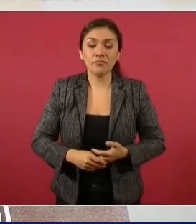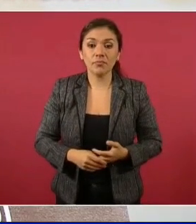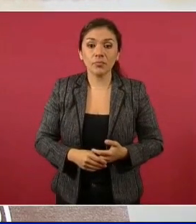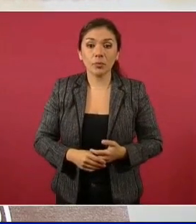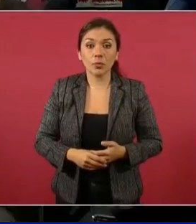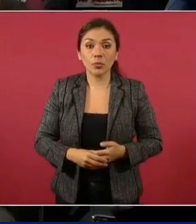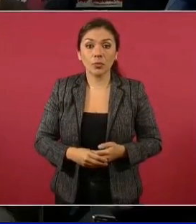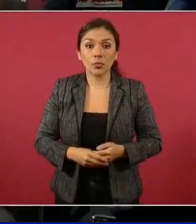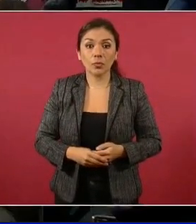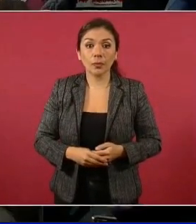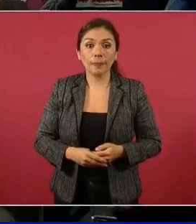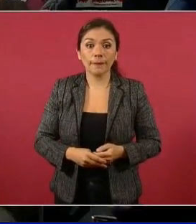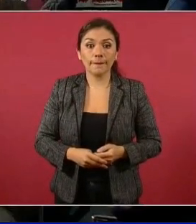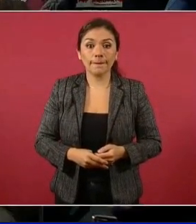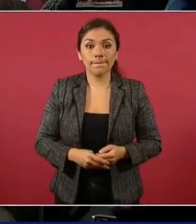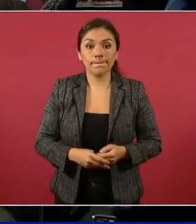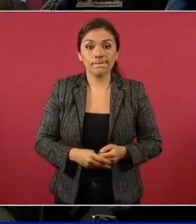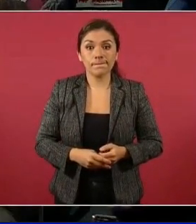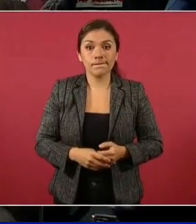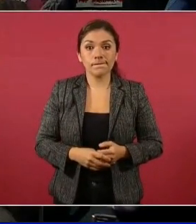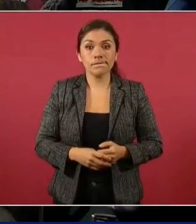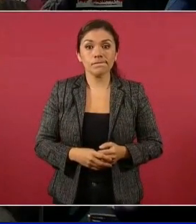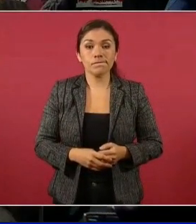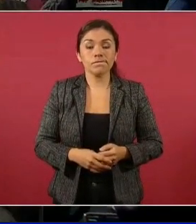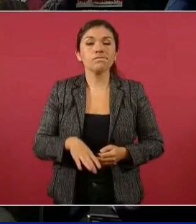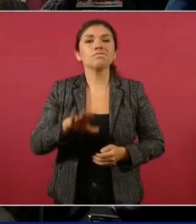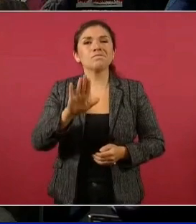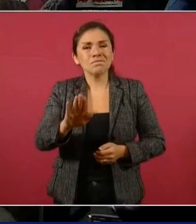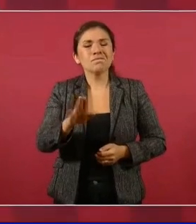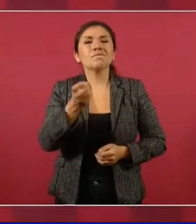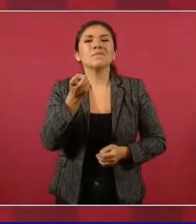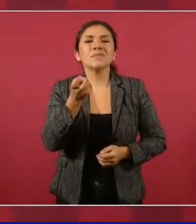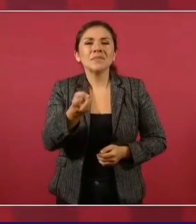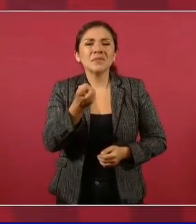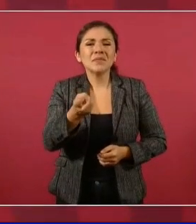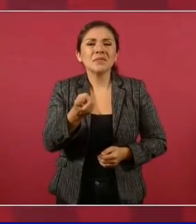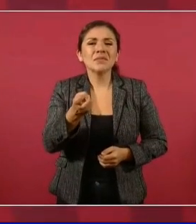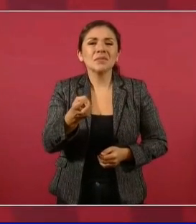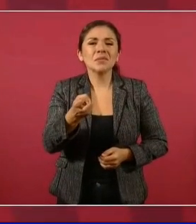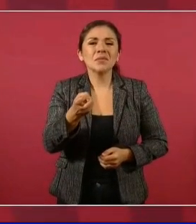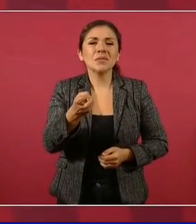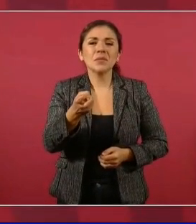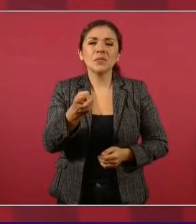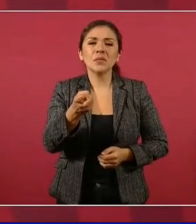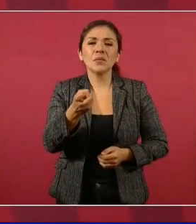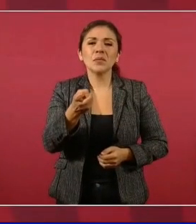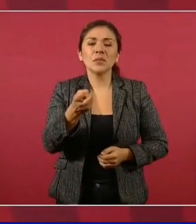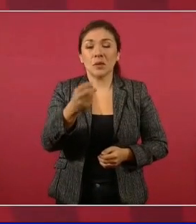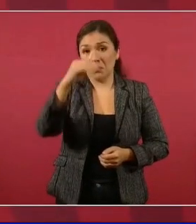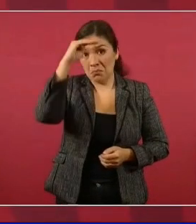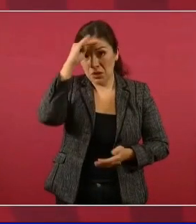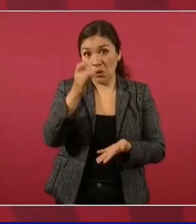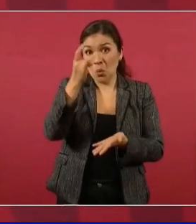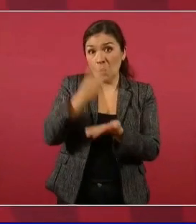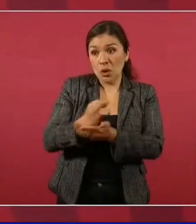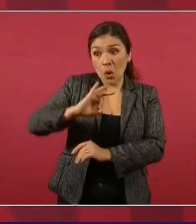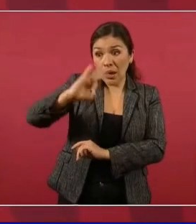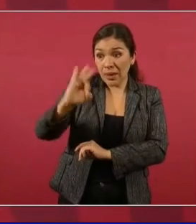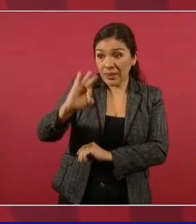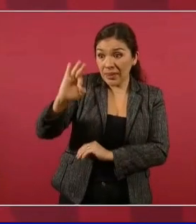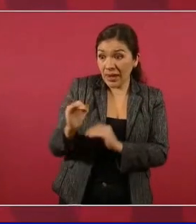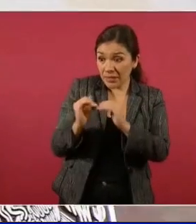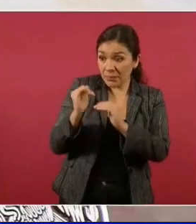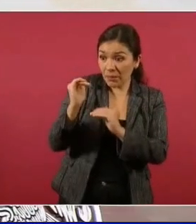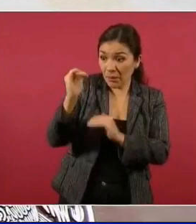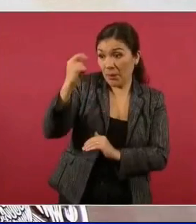No va a bajar la tasa, va a seguir alta. Es que no solo es aumentar la tasa